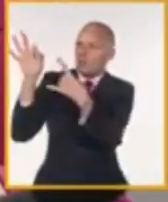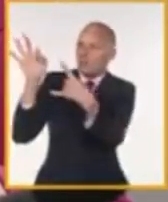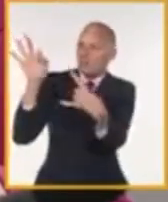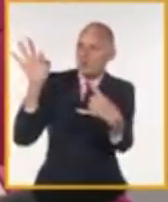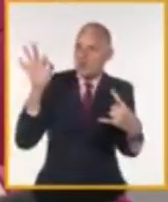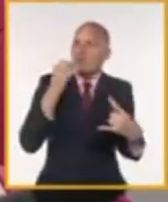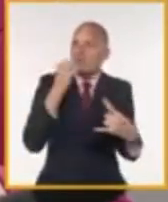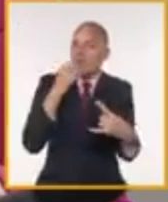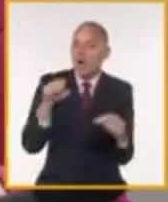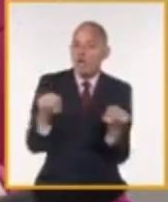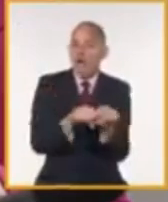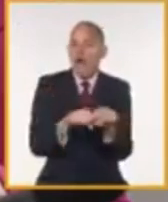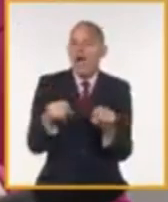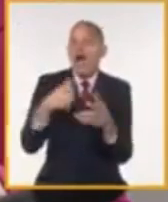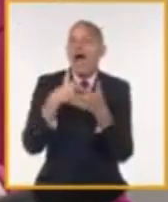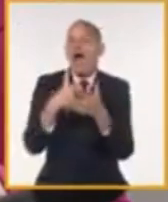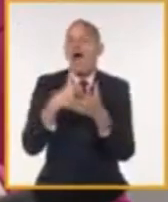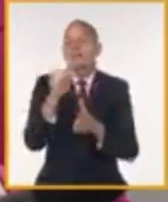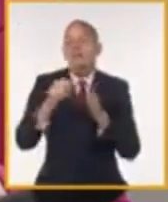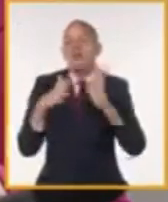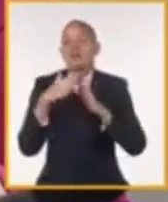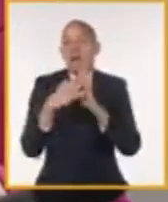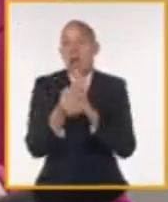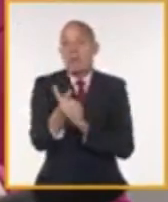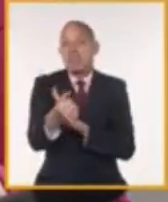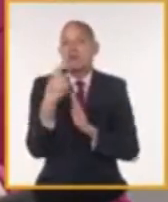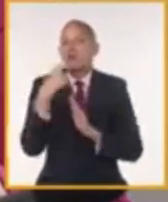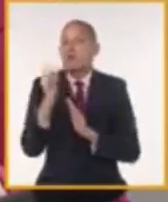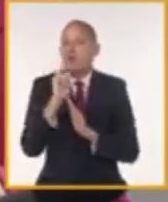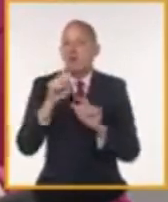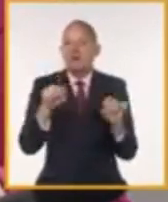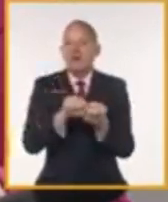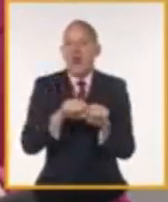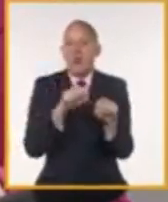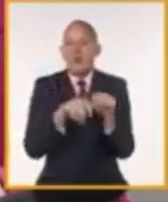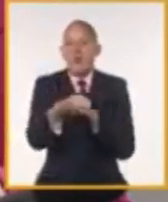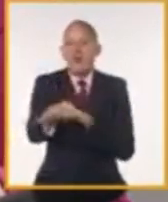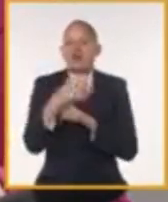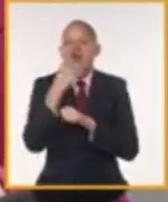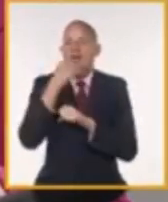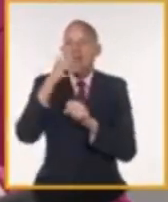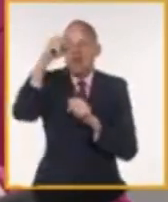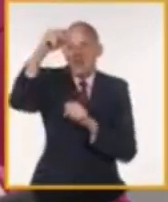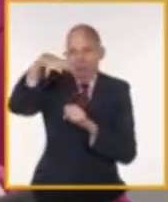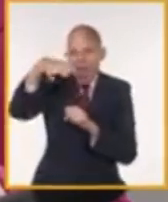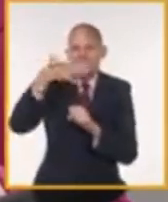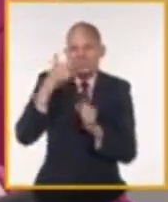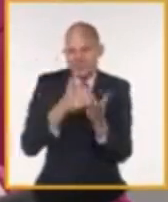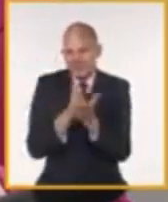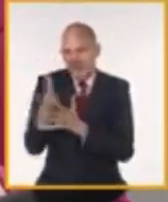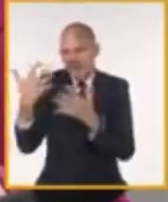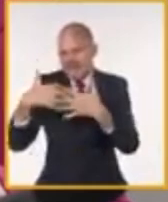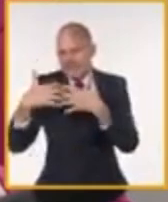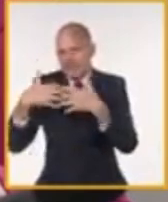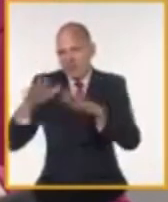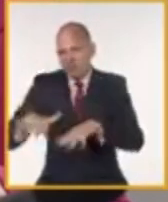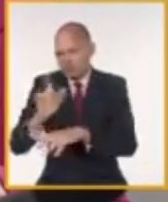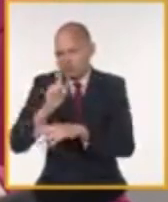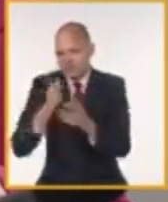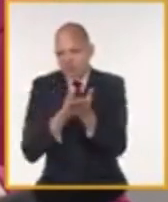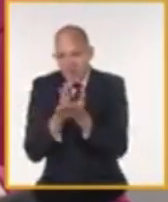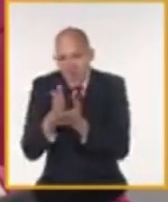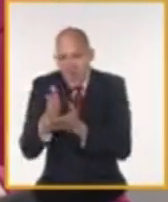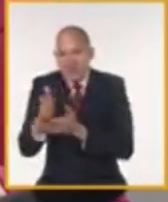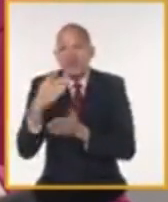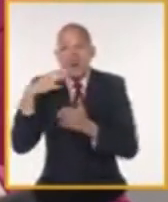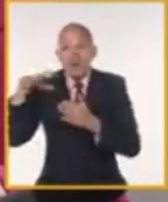como parte de la responsabilidad social que tiene nuestro grupo en esas comunidades pesqueras. Ya así